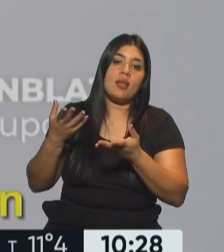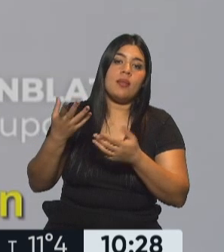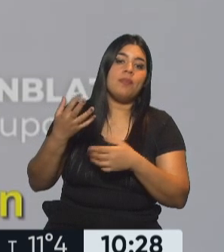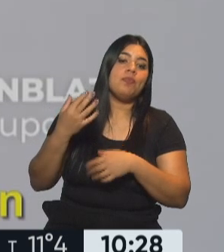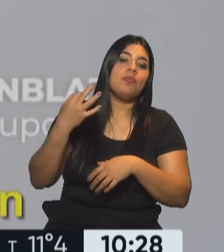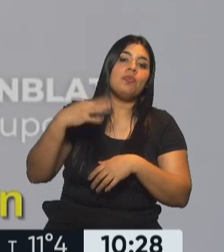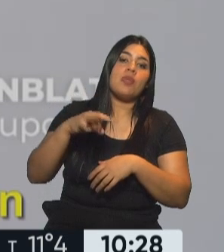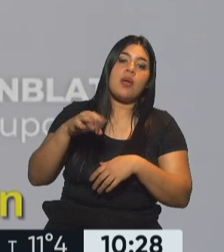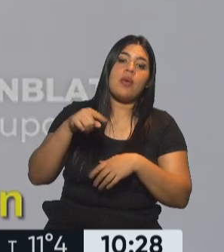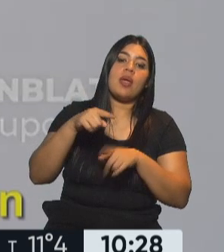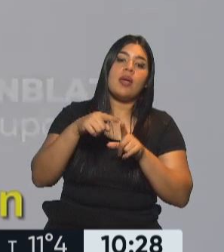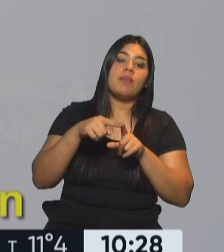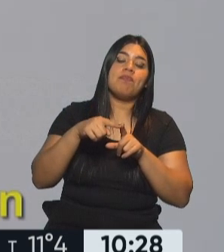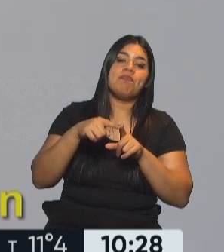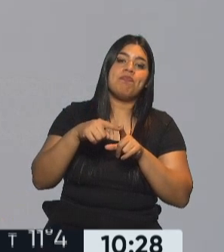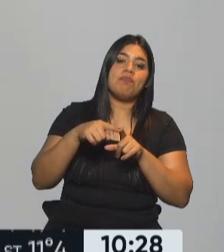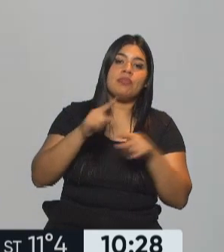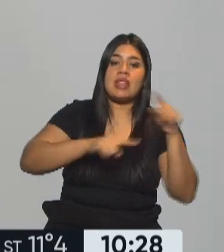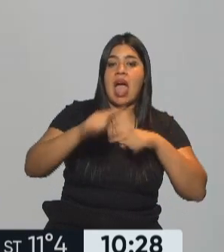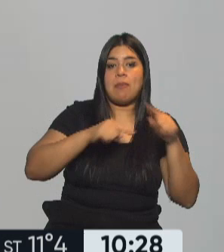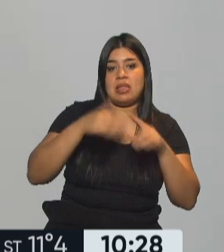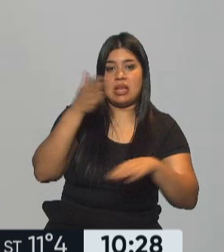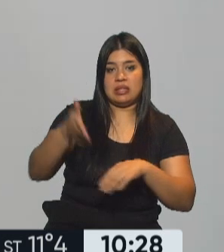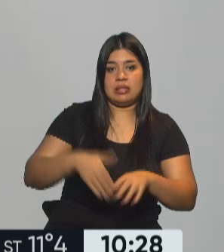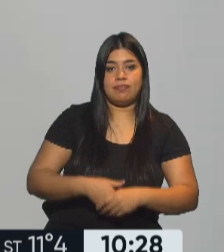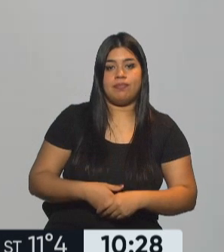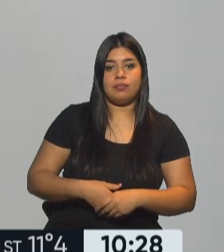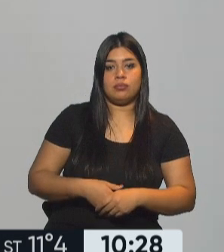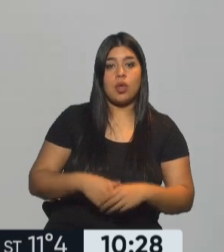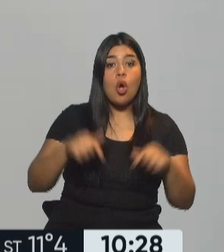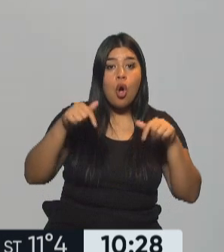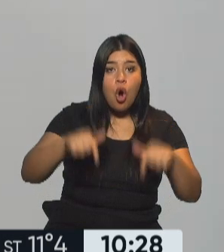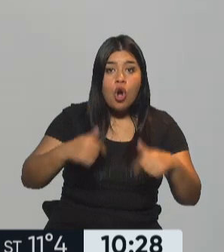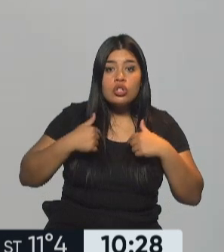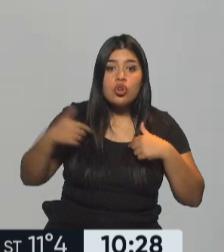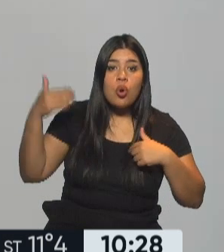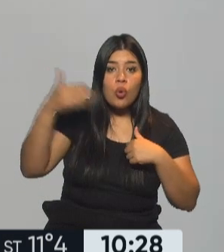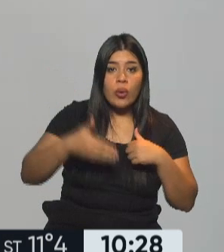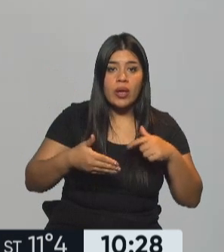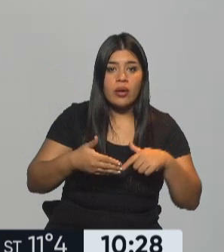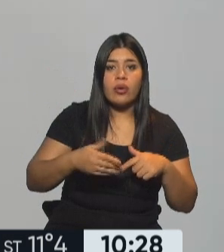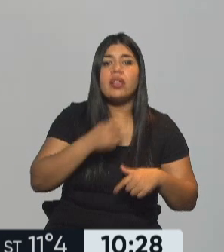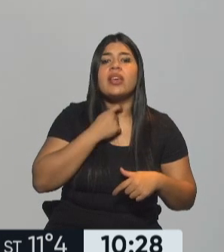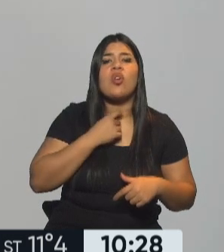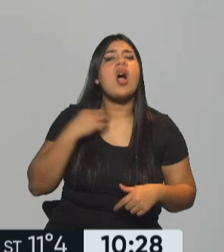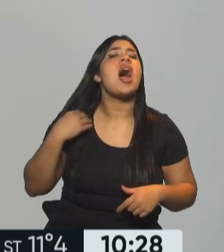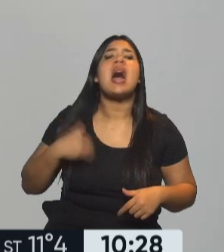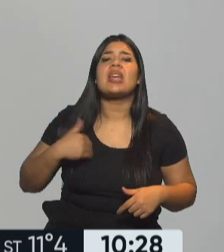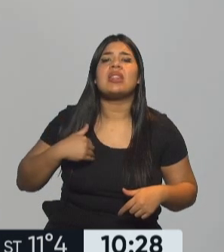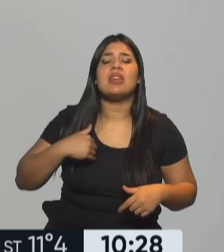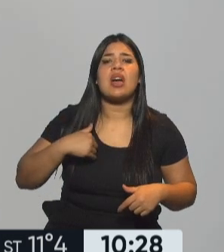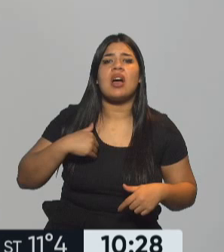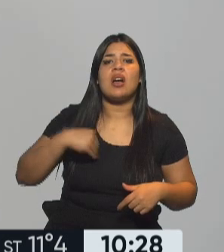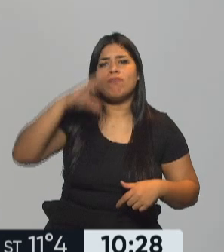para el entierro en Tablada. Y hoy vengo y para que la Argentina no se olvide que todavía no tuvimos